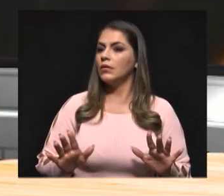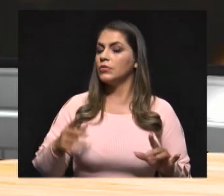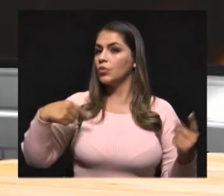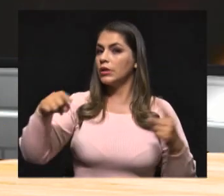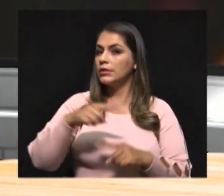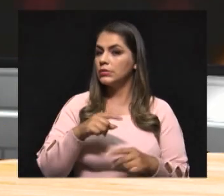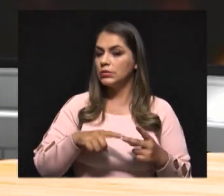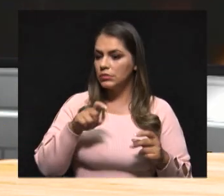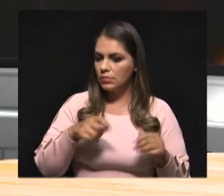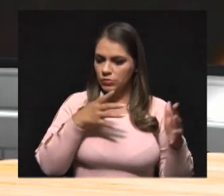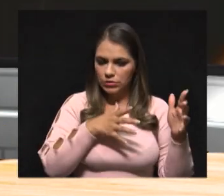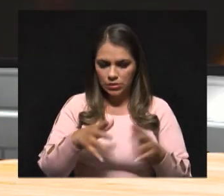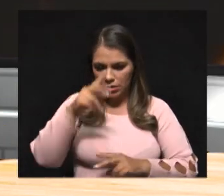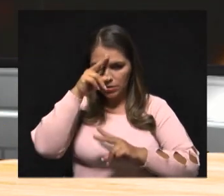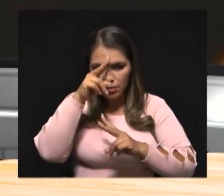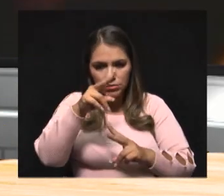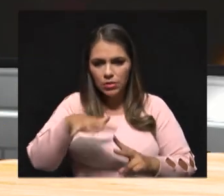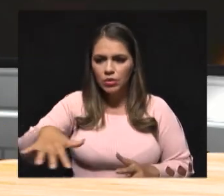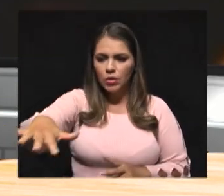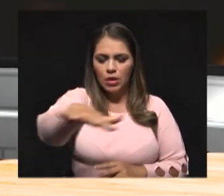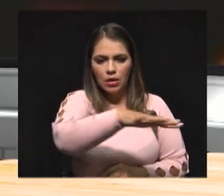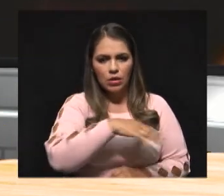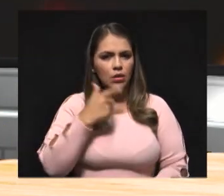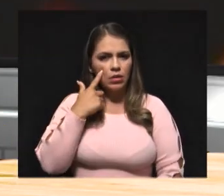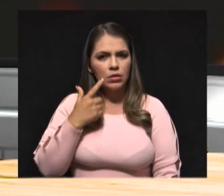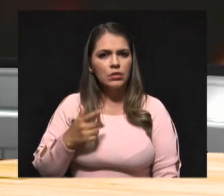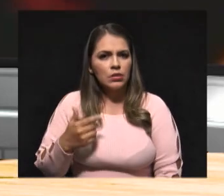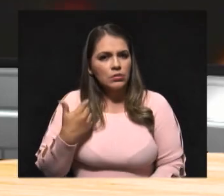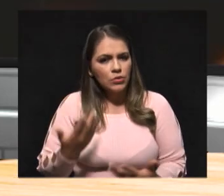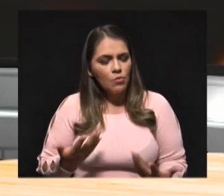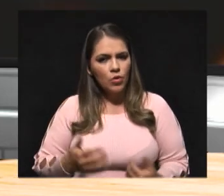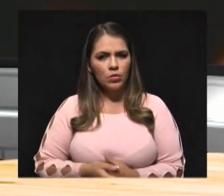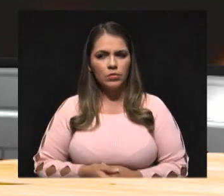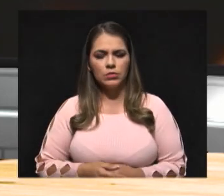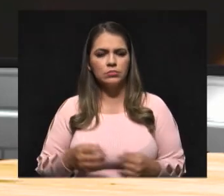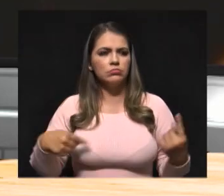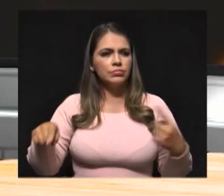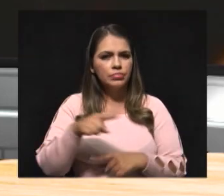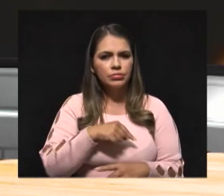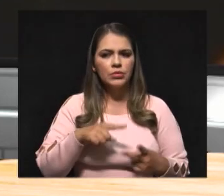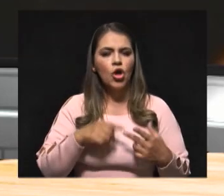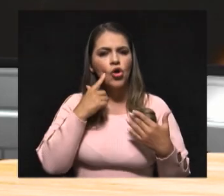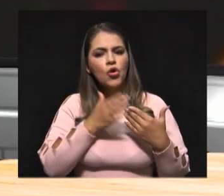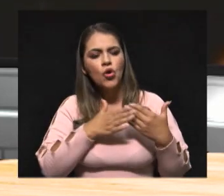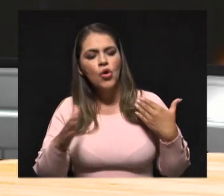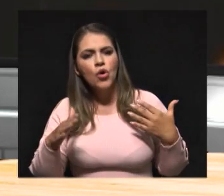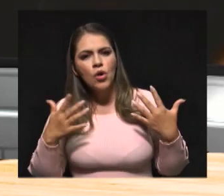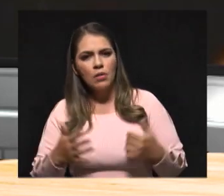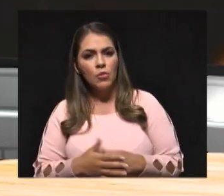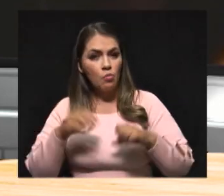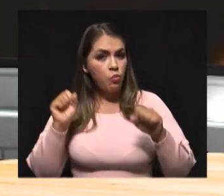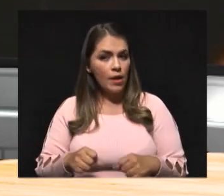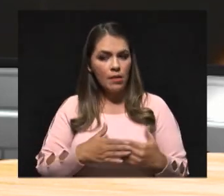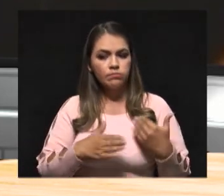necesitamos educarlo en el tema del respeto que queremos como destino en el tema de cómo queremos interactuar y hasta dónde tiene una posibilidad de estar